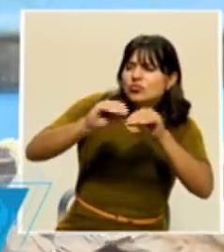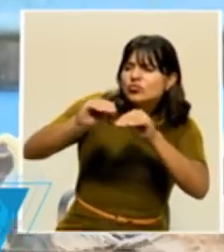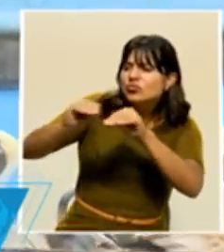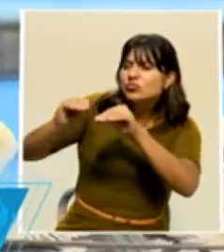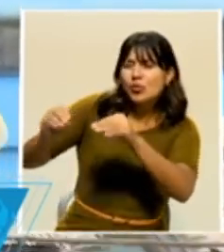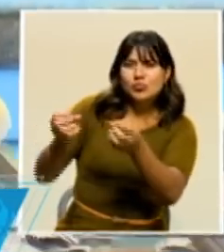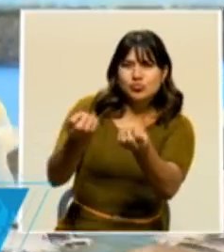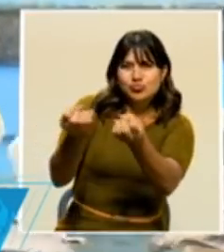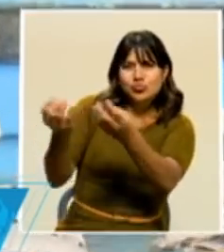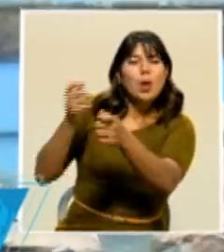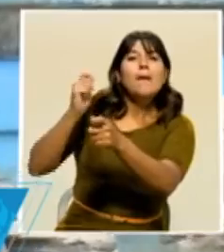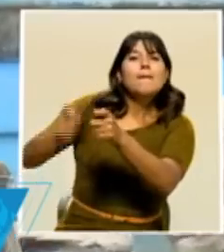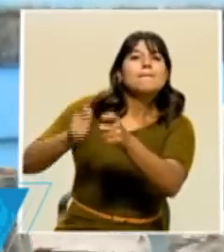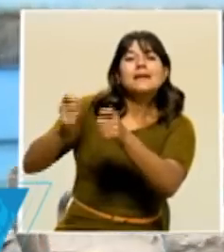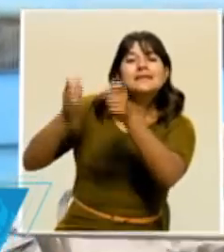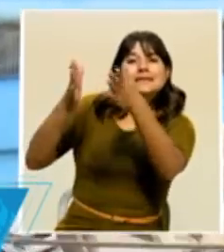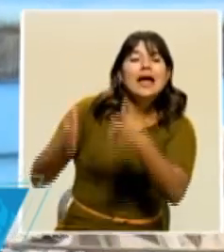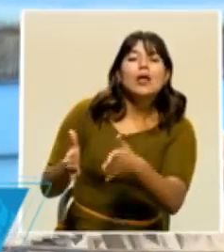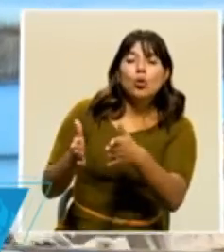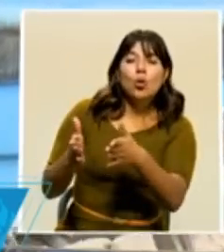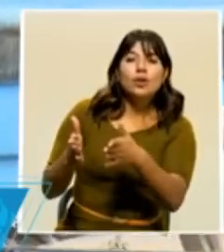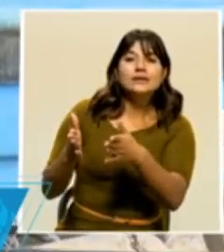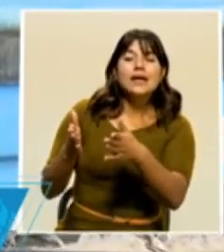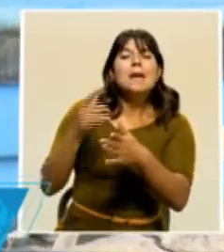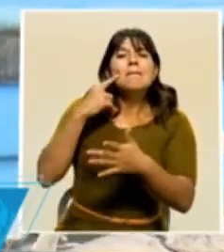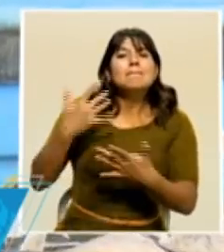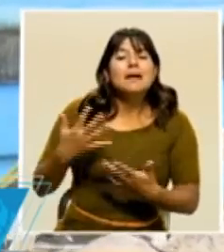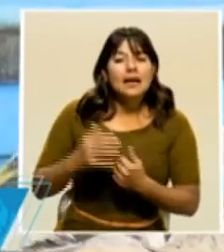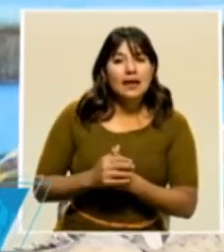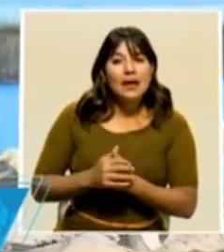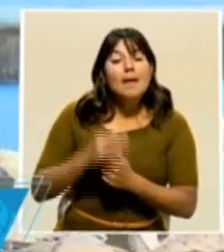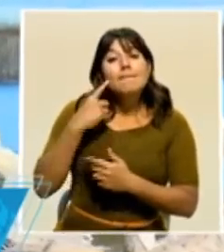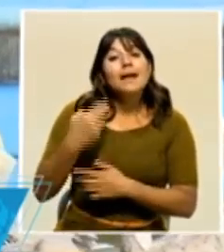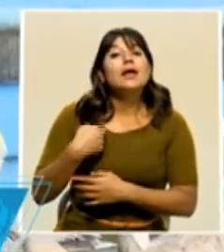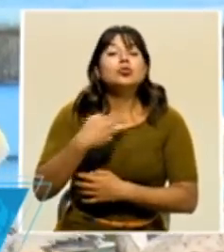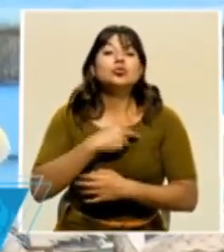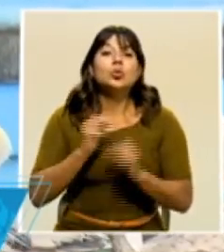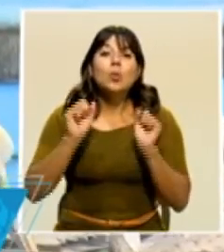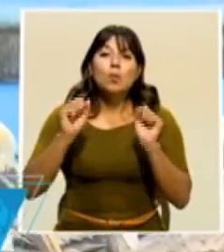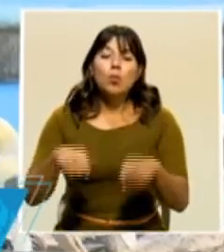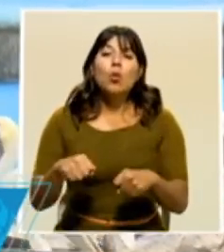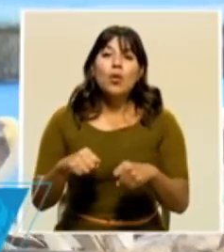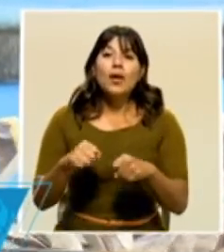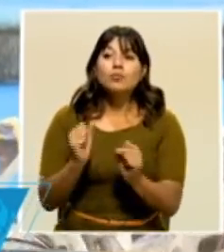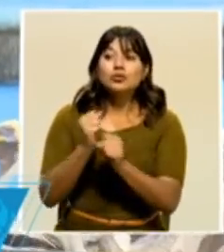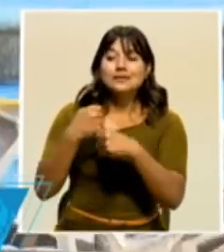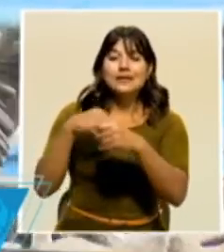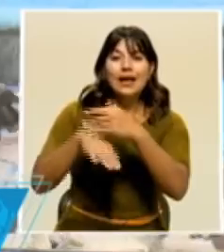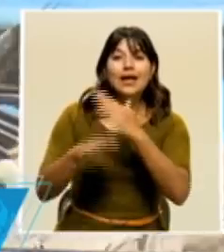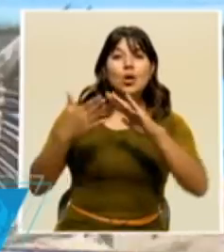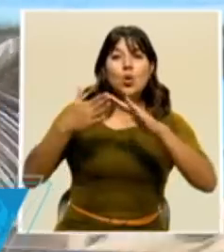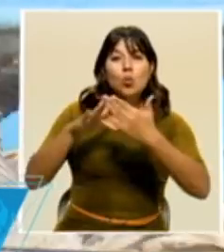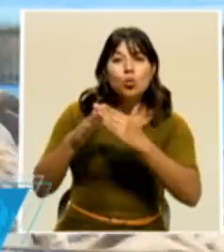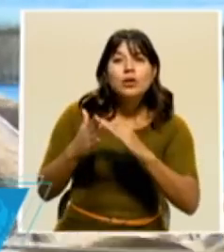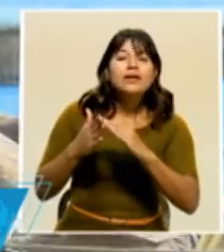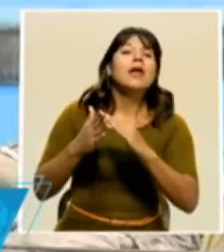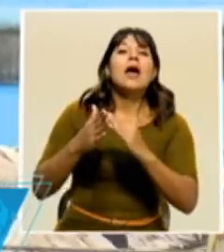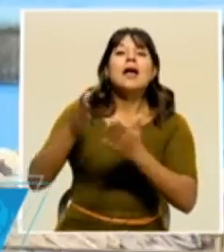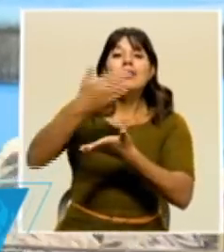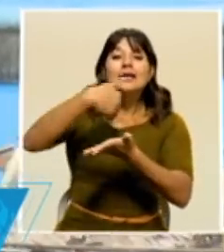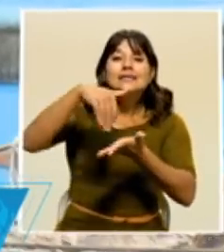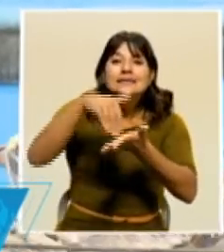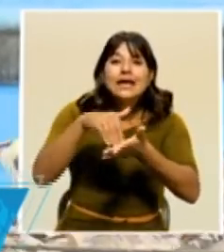masiva en cuestiones administrativas. ¿Para qué? Para que podamos hacer en las comunidades centros de